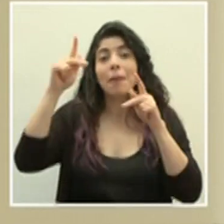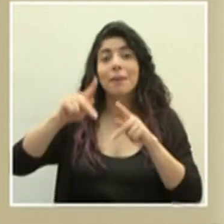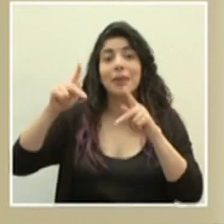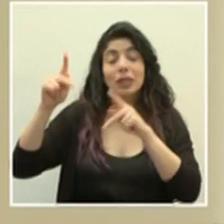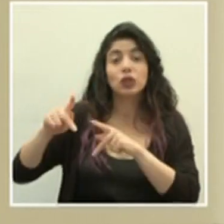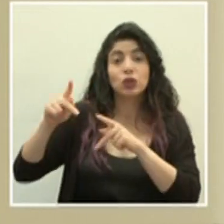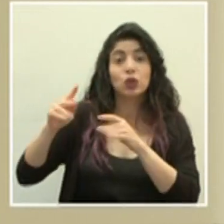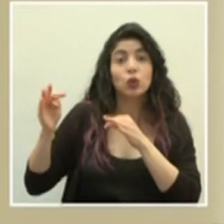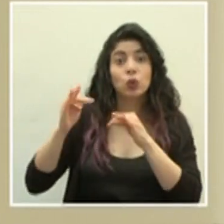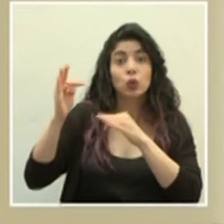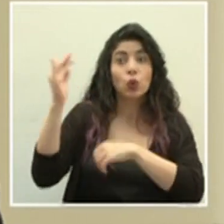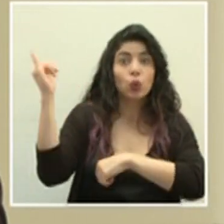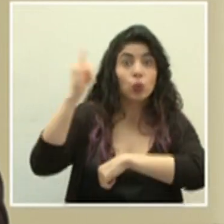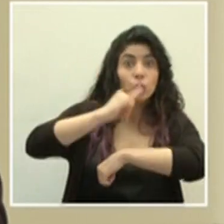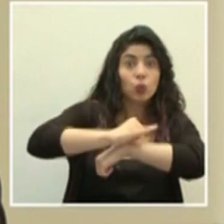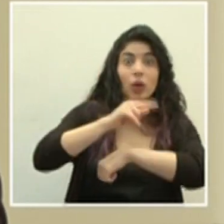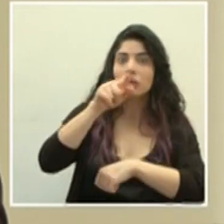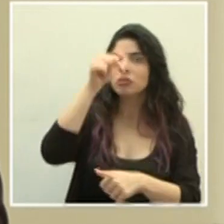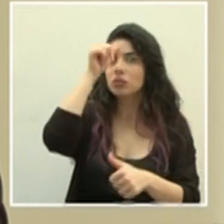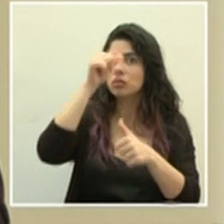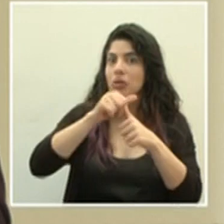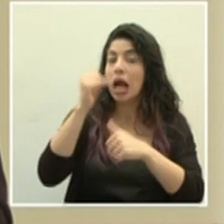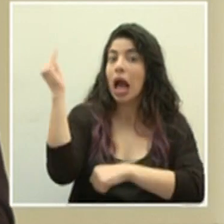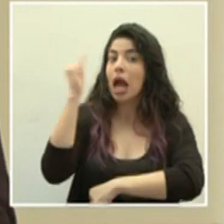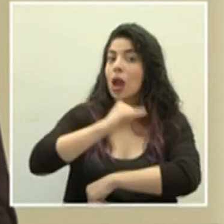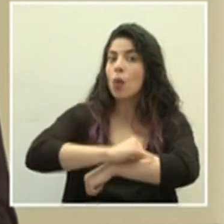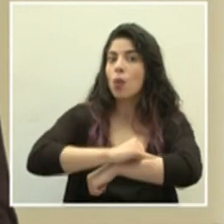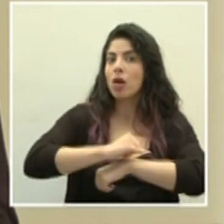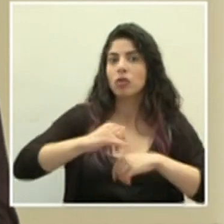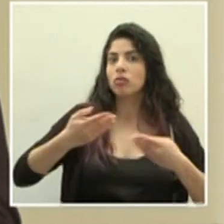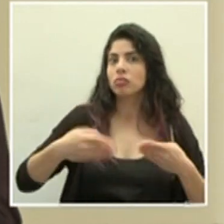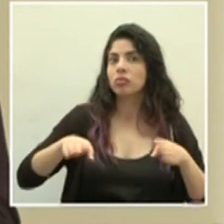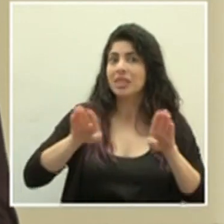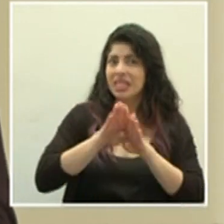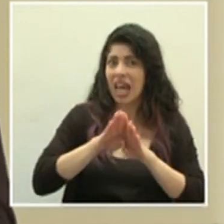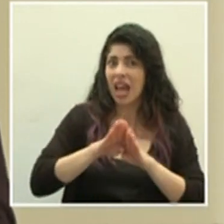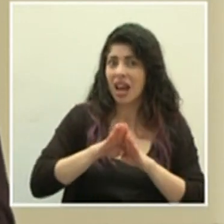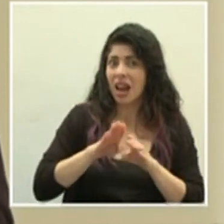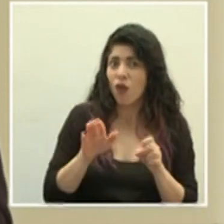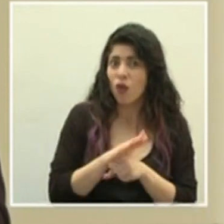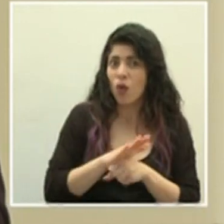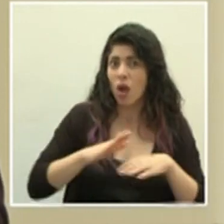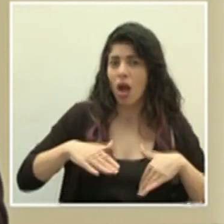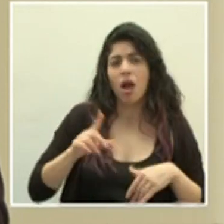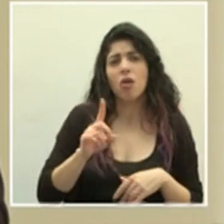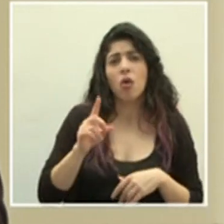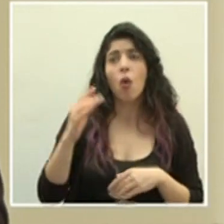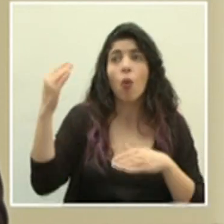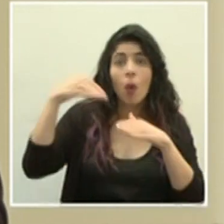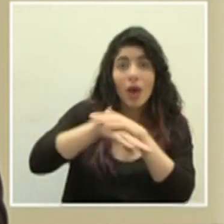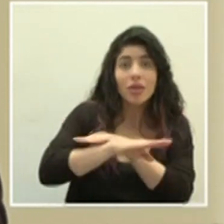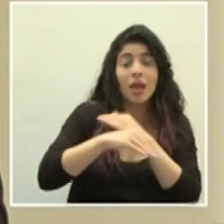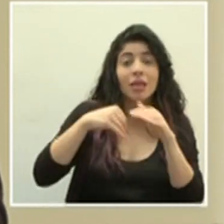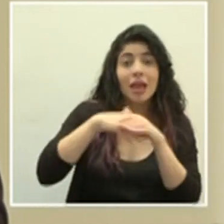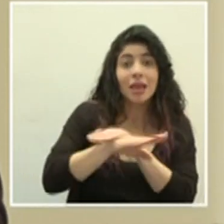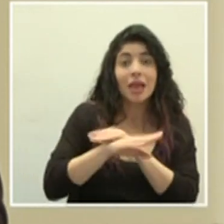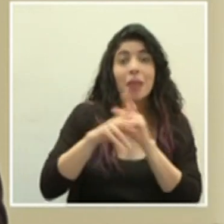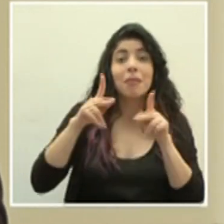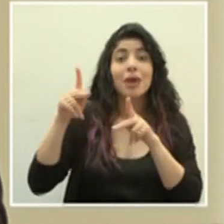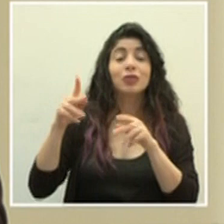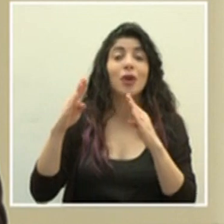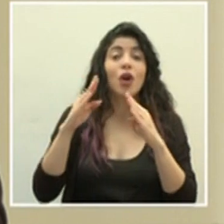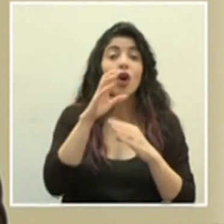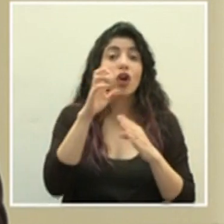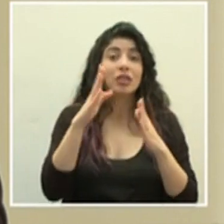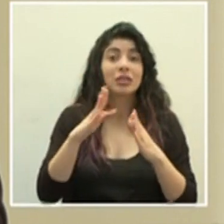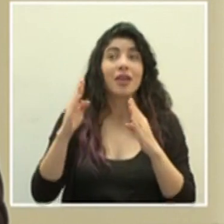personas turistas, en condición de turistas. Recordemos que los aeropuertos no han estado cerrados para lo que son ingresos de repatriados, ¿verdad? Eso ha